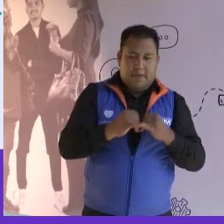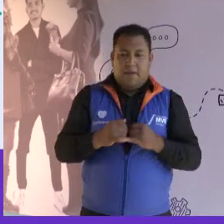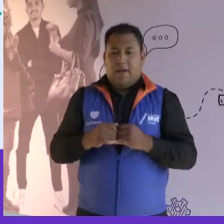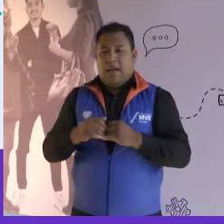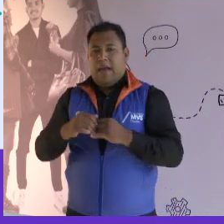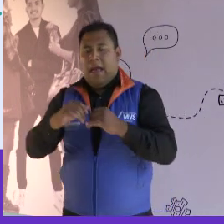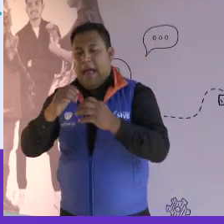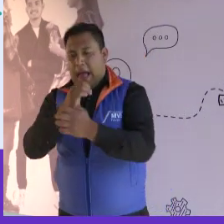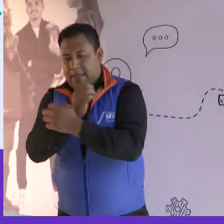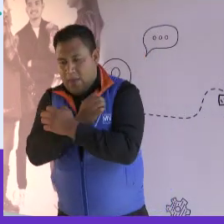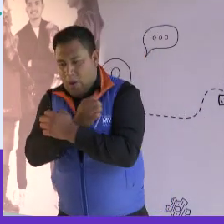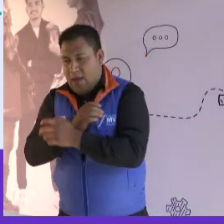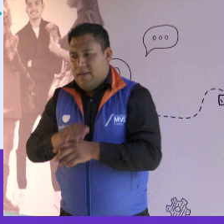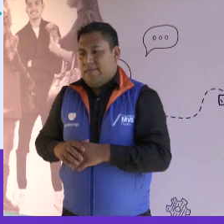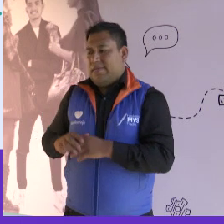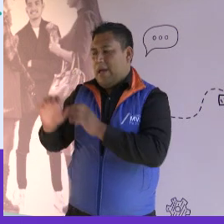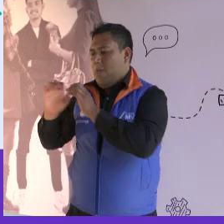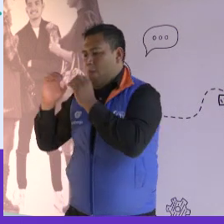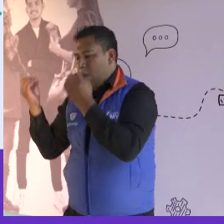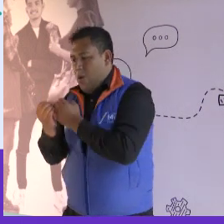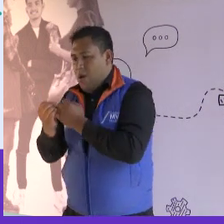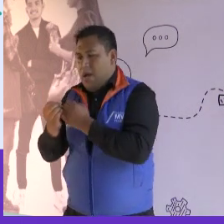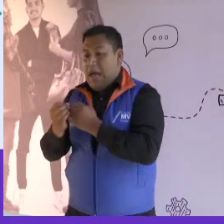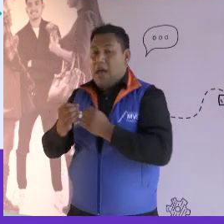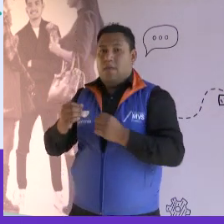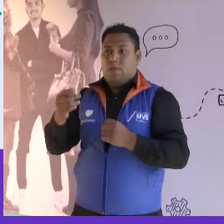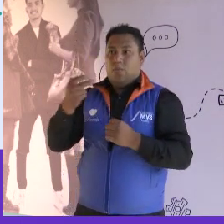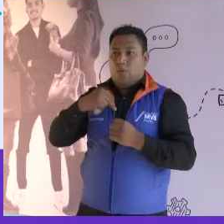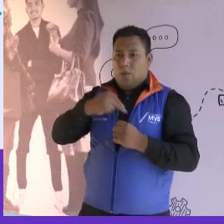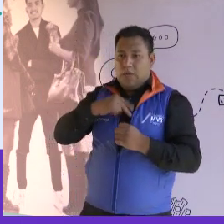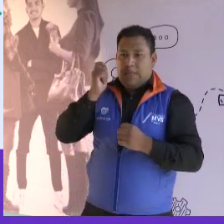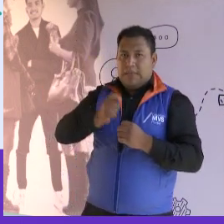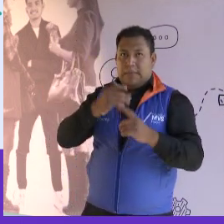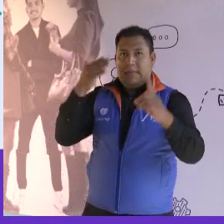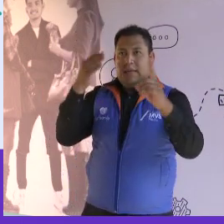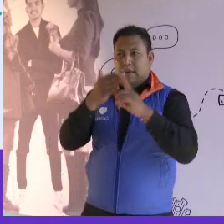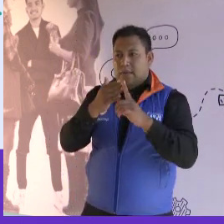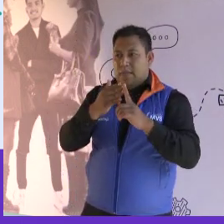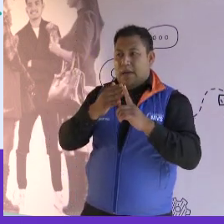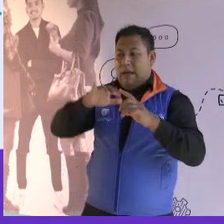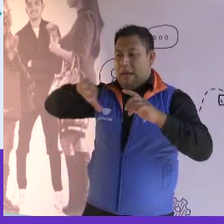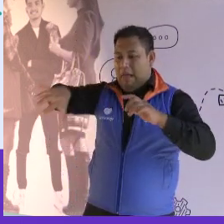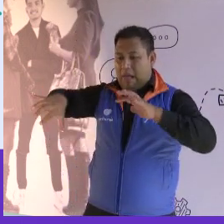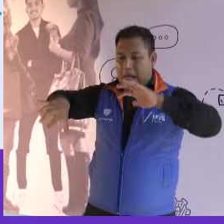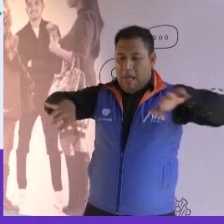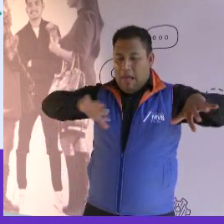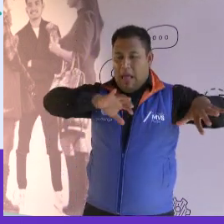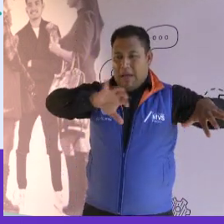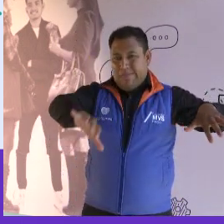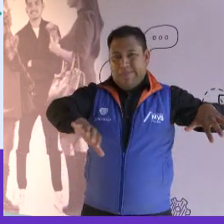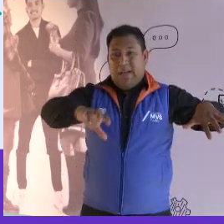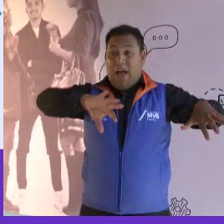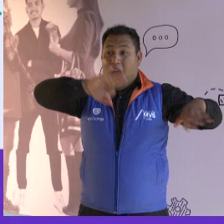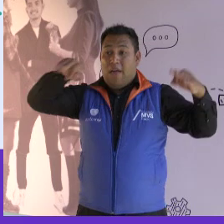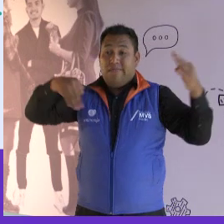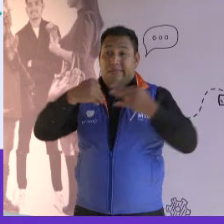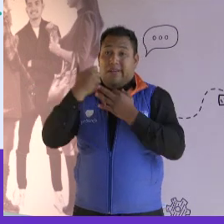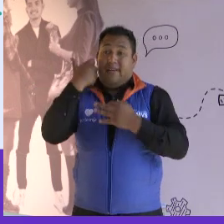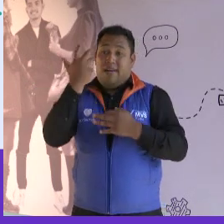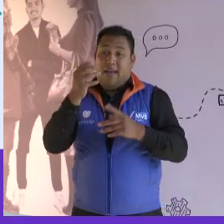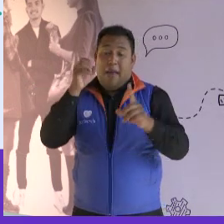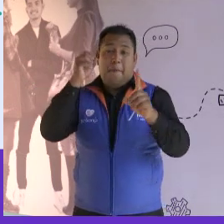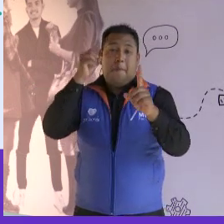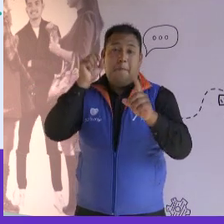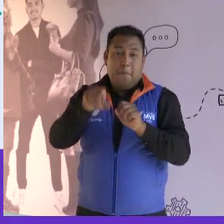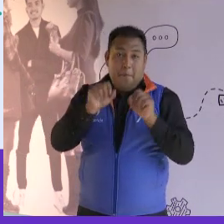su rincón haciendo cosas sin mucho impacto. Y creo que también eso sirve al interior de las redes. Sí